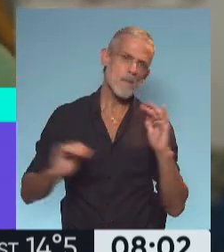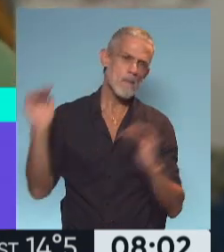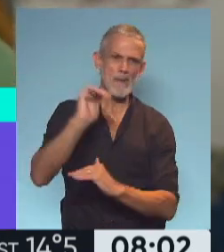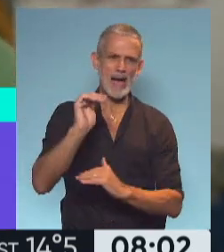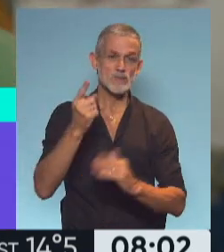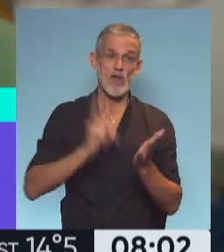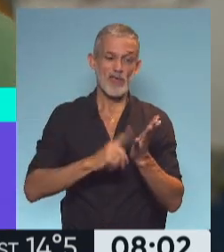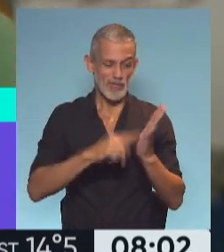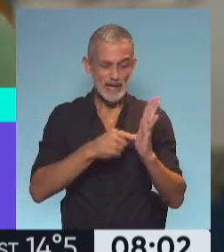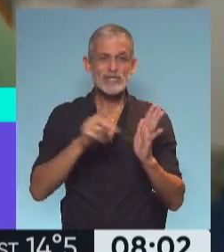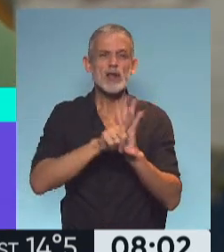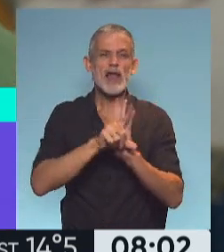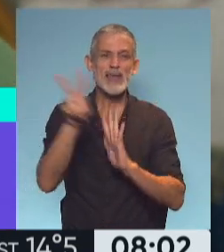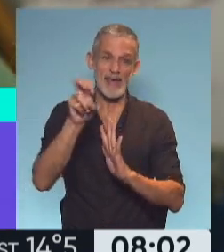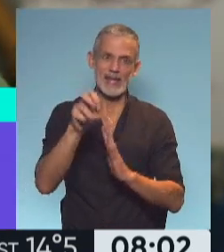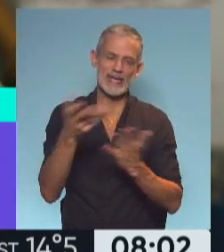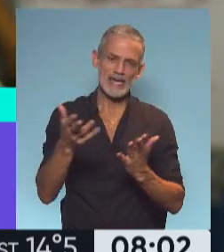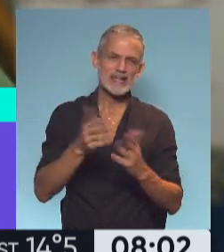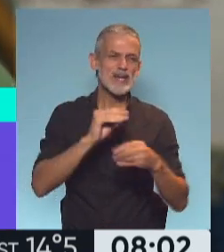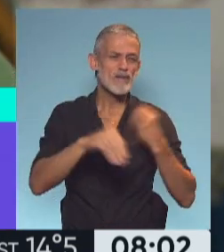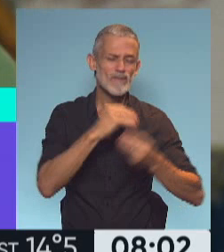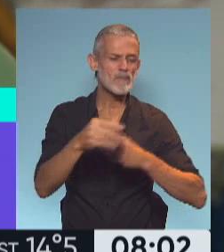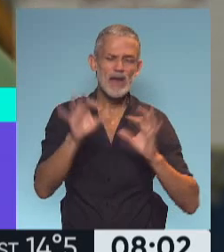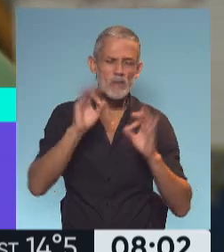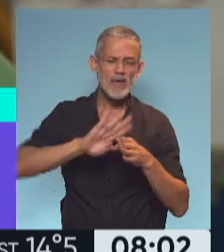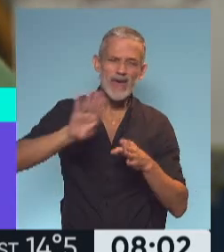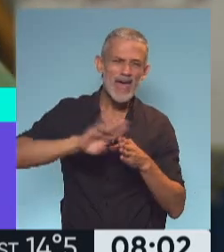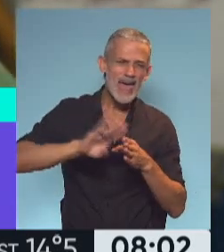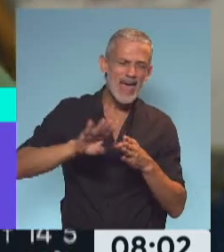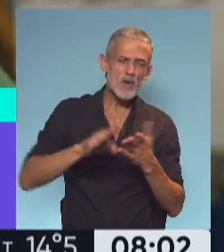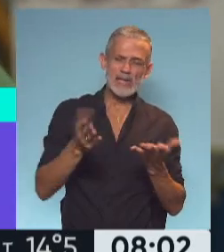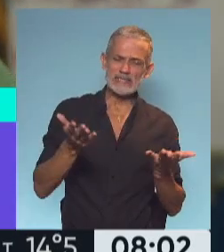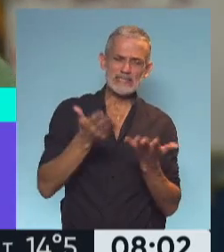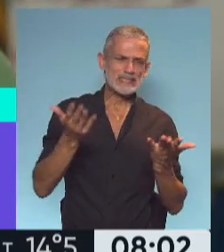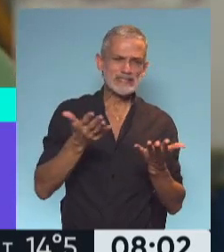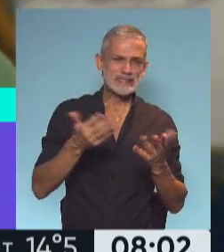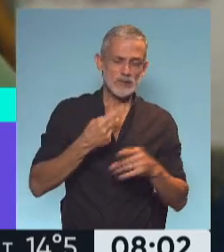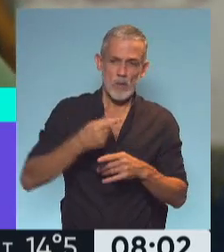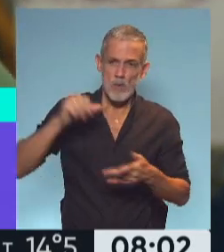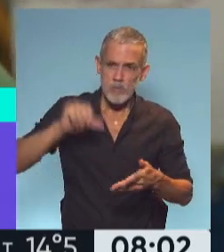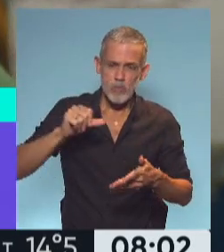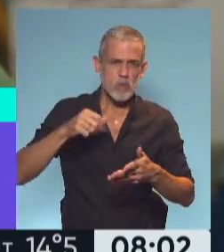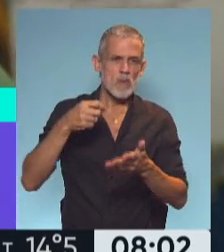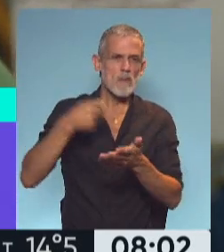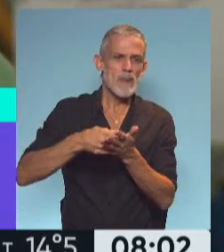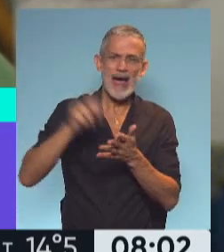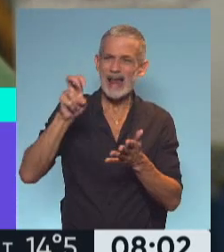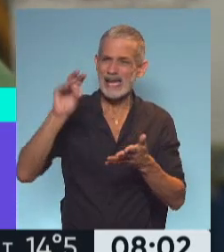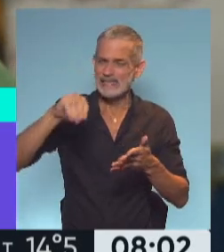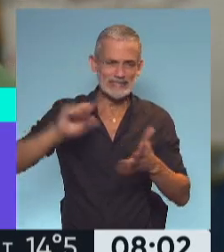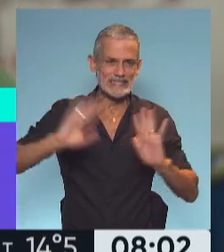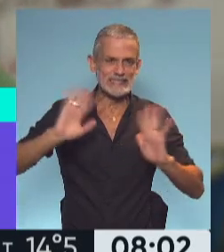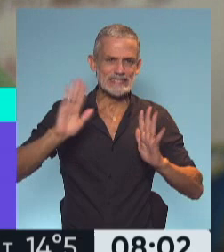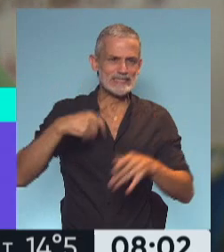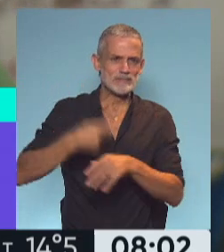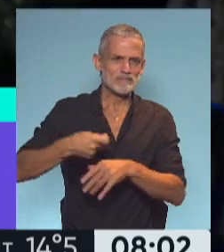al decreto y a la ley de alquileres. Familias endeudadas, familias que no pueden pagar otros alquileres,